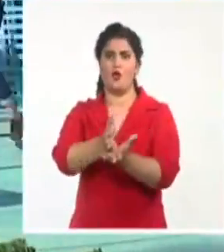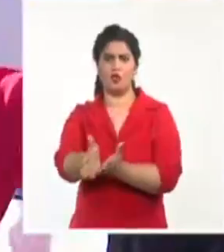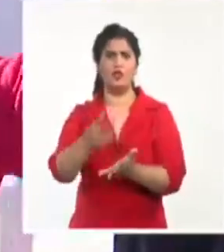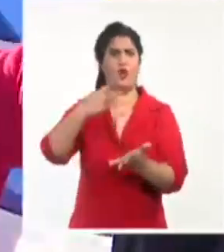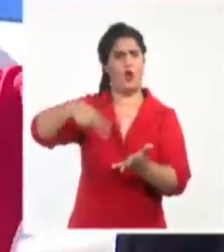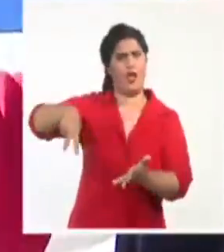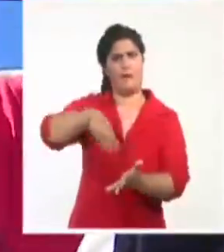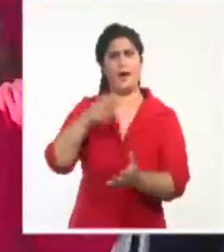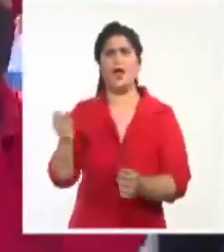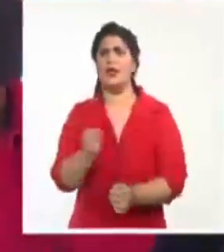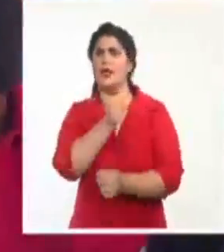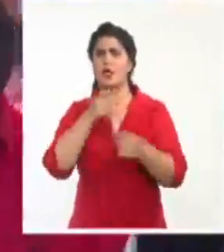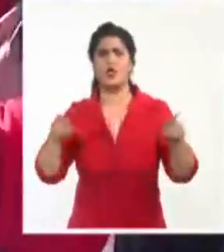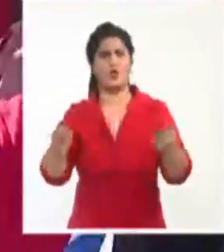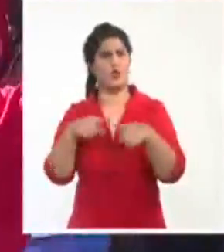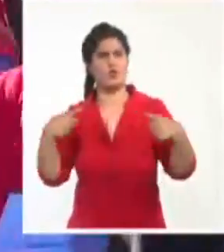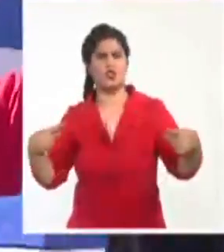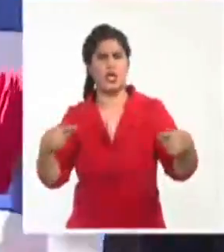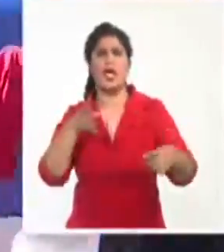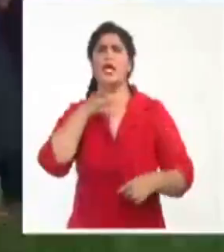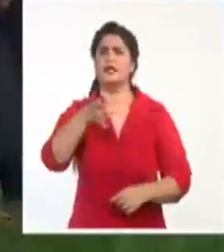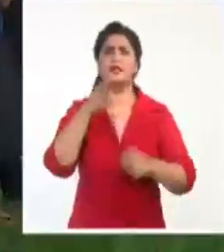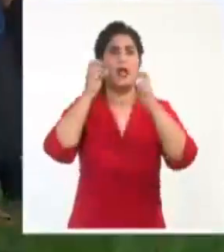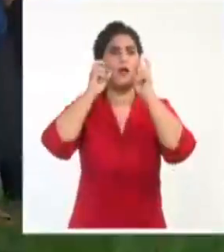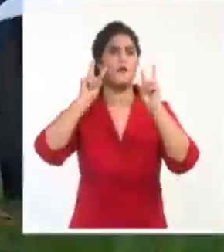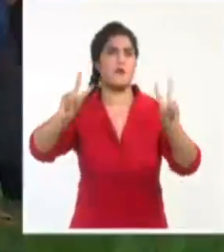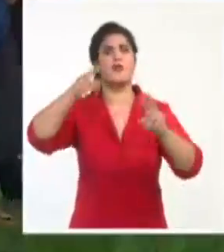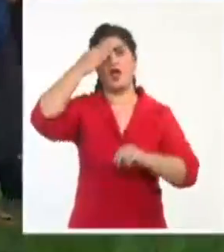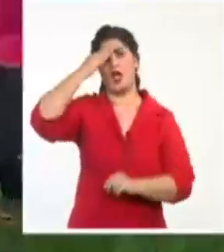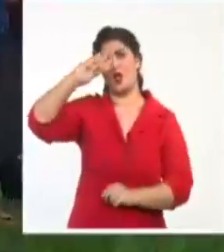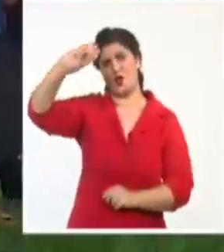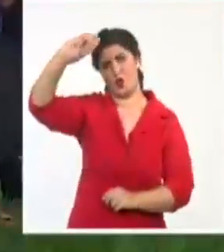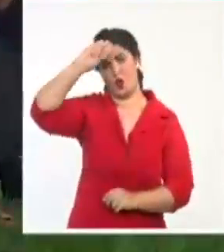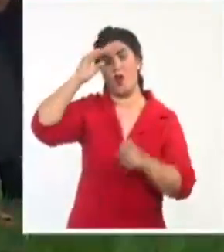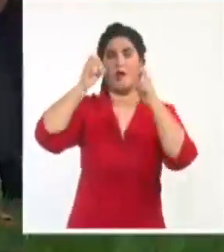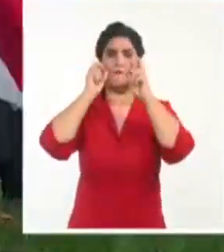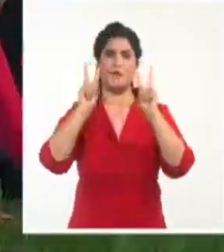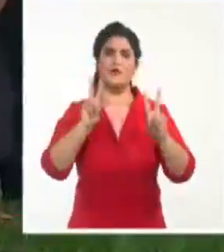Cuba. Desde Artemisa, Alexander Sosa y José Luis Guía, Sistema Informativo de la Televisión Cubana.